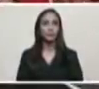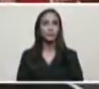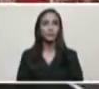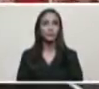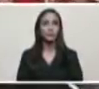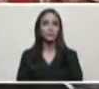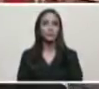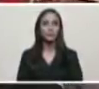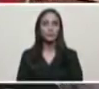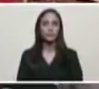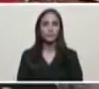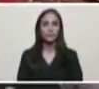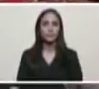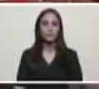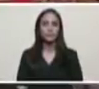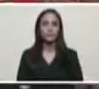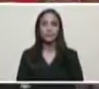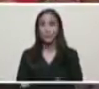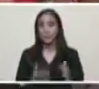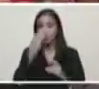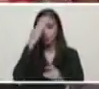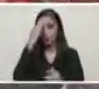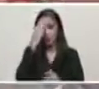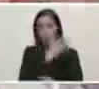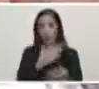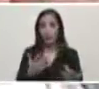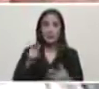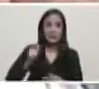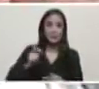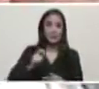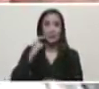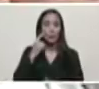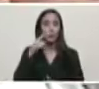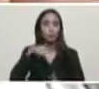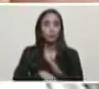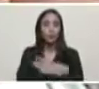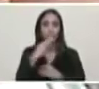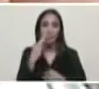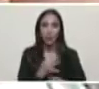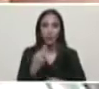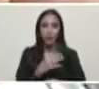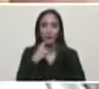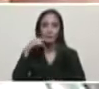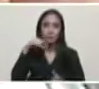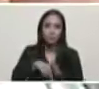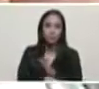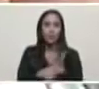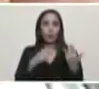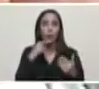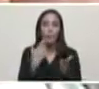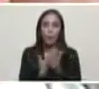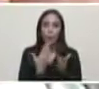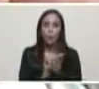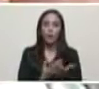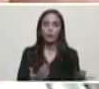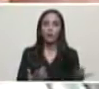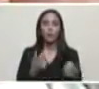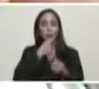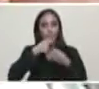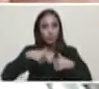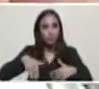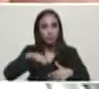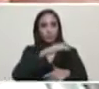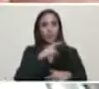bien entendiendo así la necesidad de profundización de nuestras propuestas nosotros extendemos